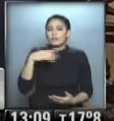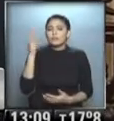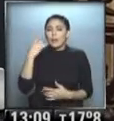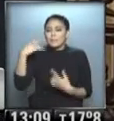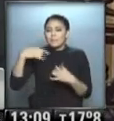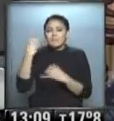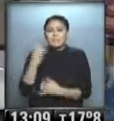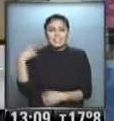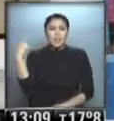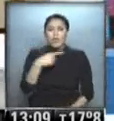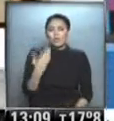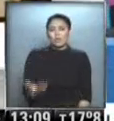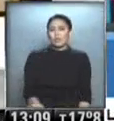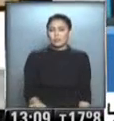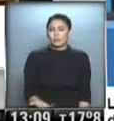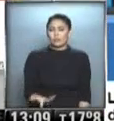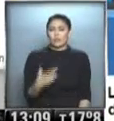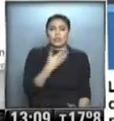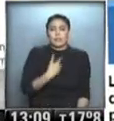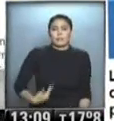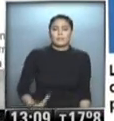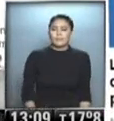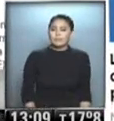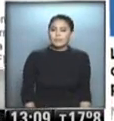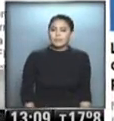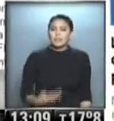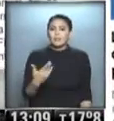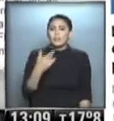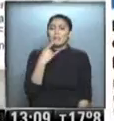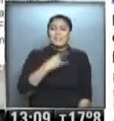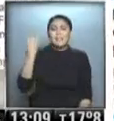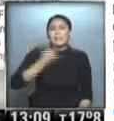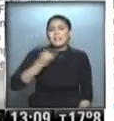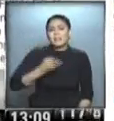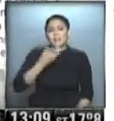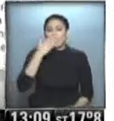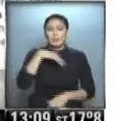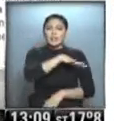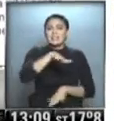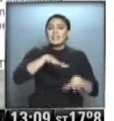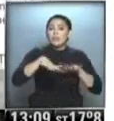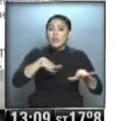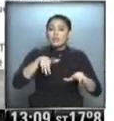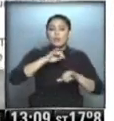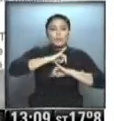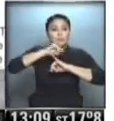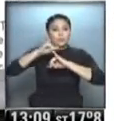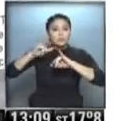la crueldad, la maldad, realmente de mentir tanto, ¿no? Y de crear escenarios y crear